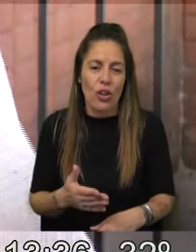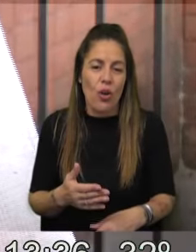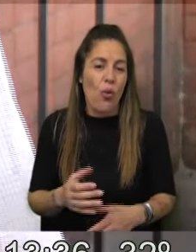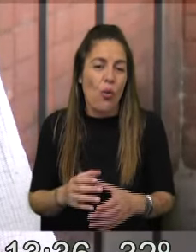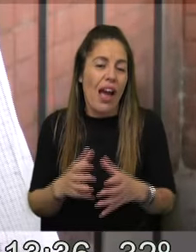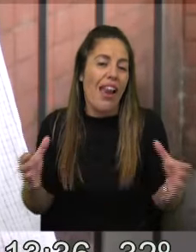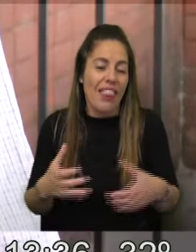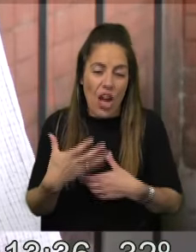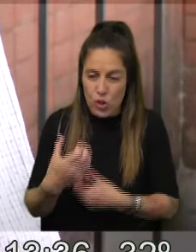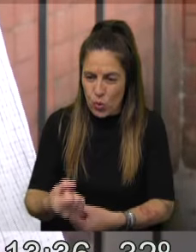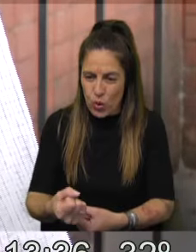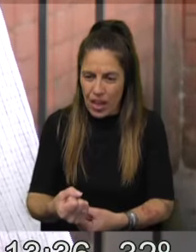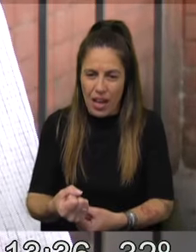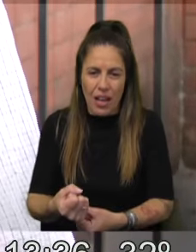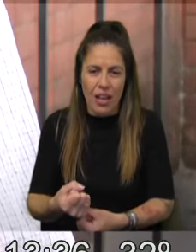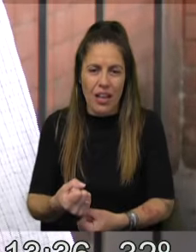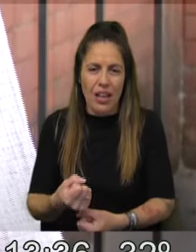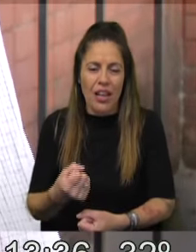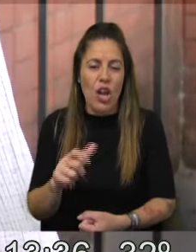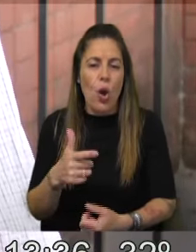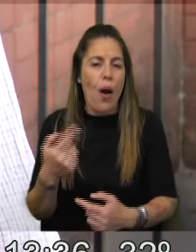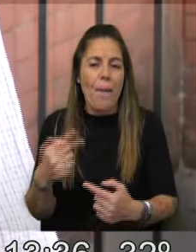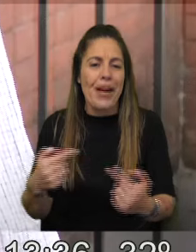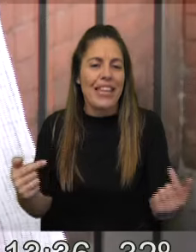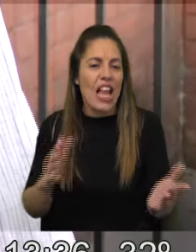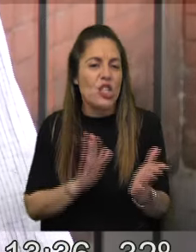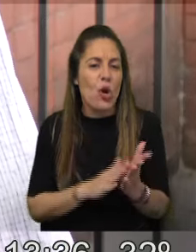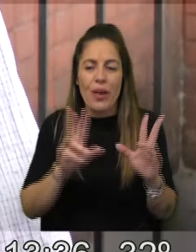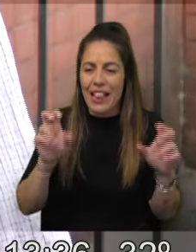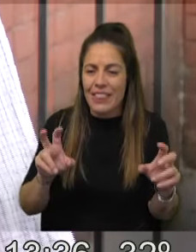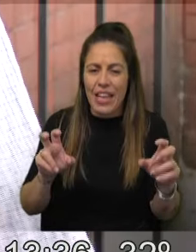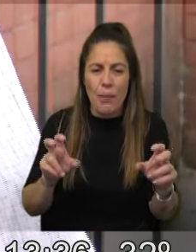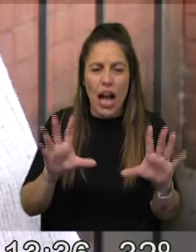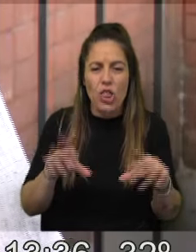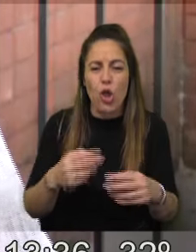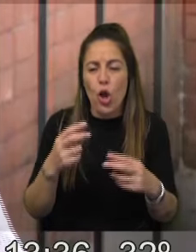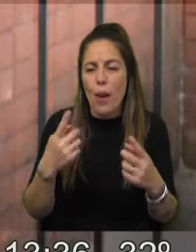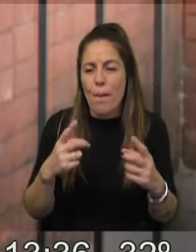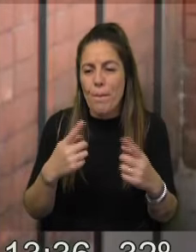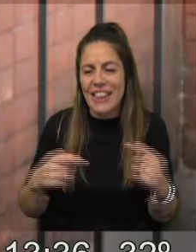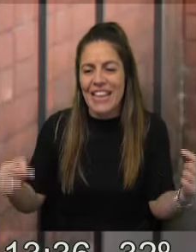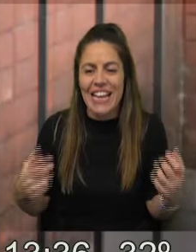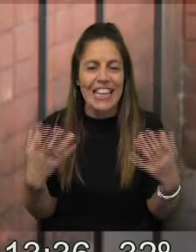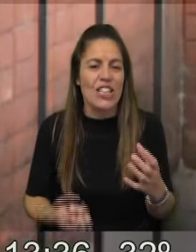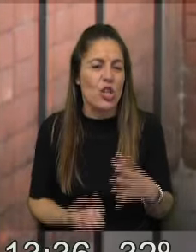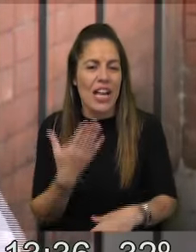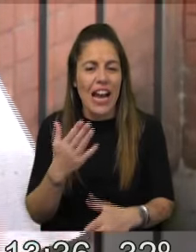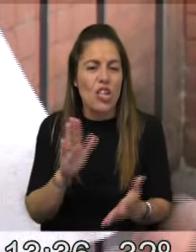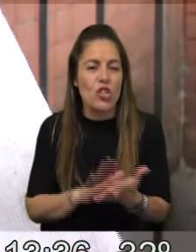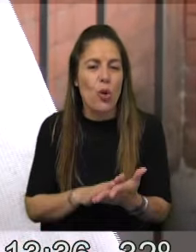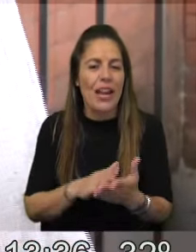gran ayuda. No hay material sobre el tema, y todo el material que quisieron sacar sobre el tema